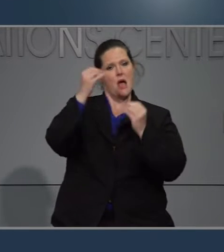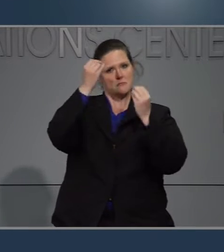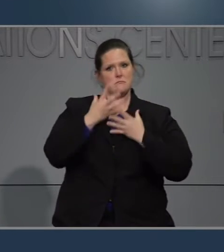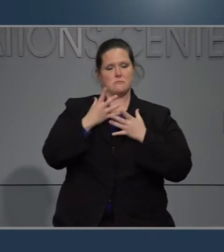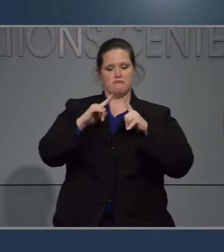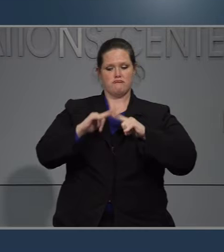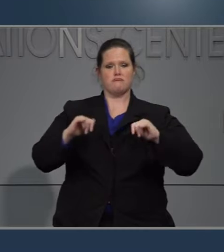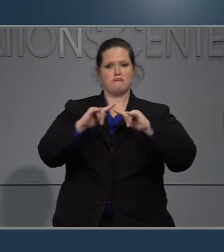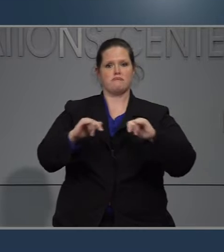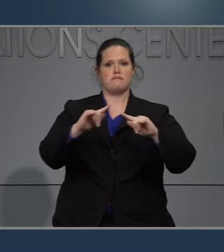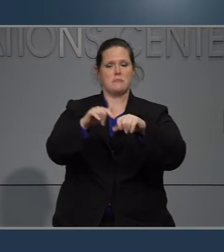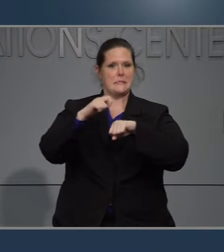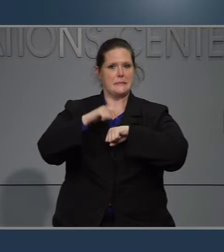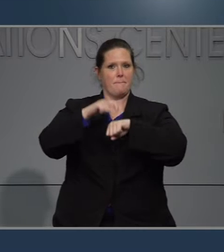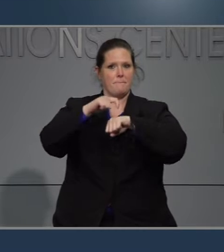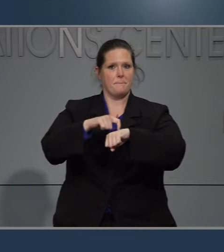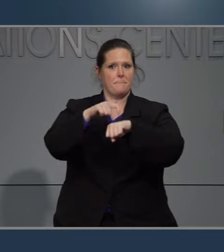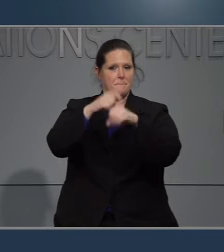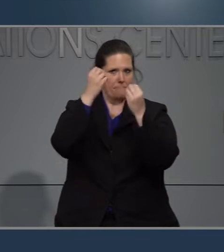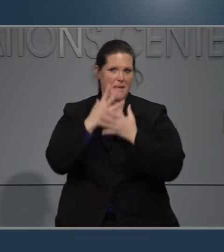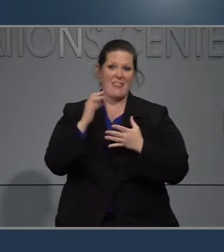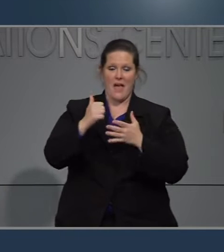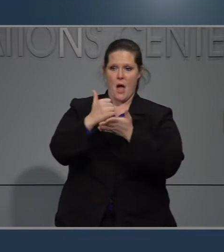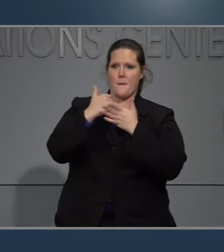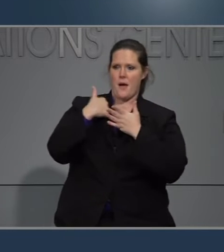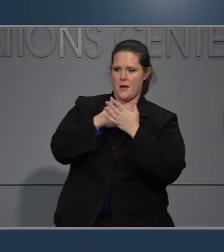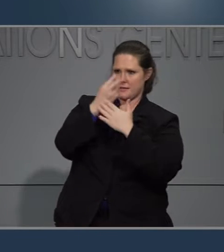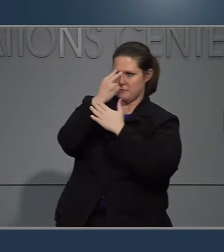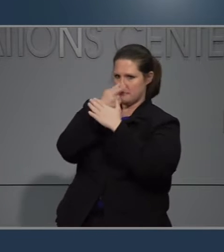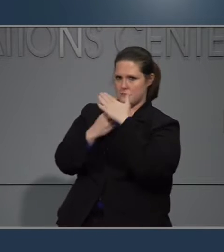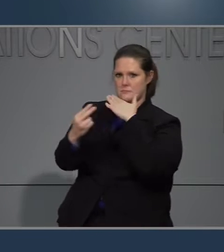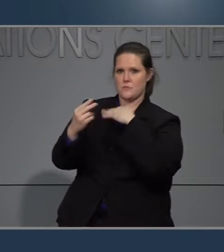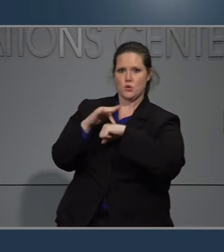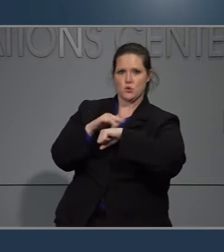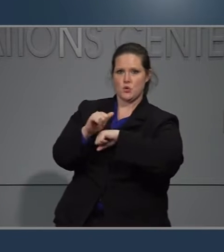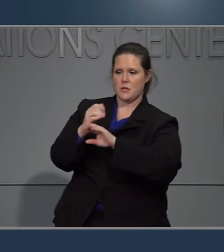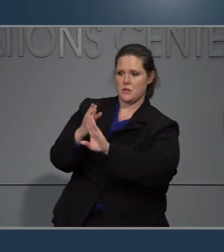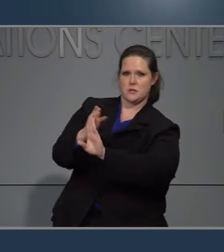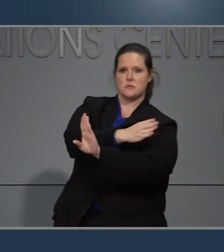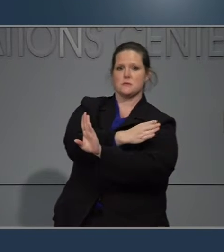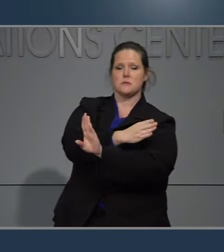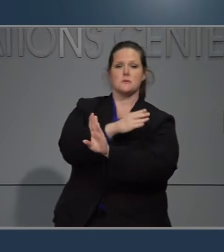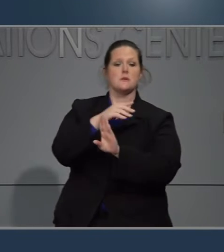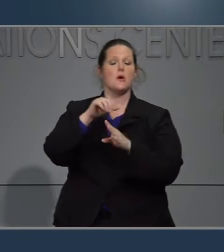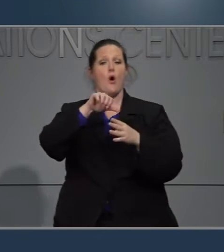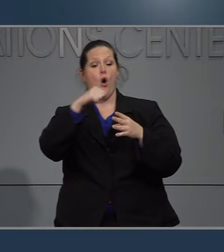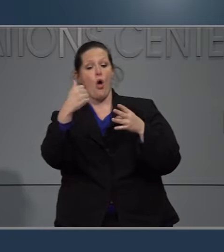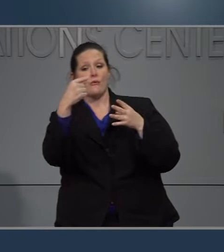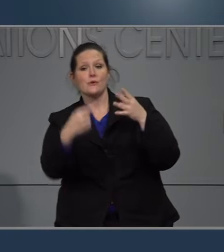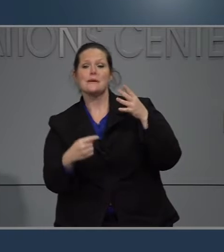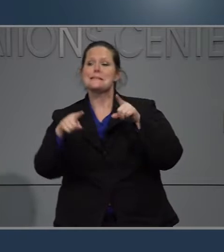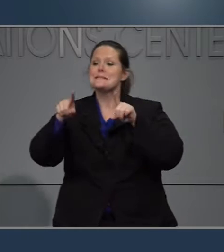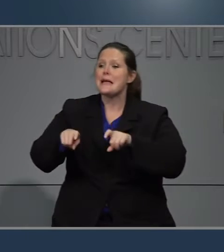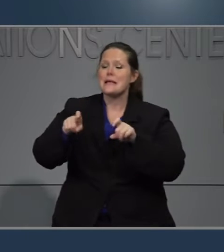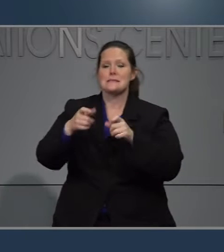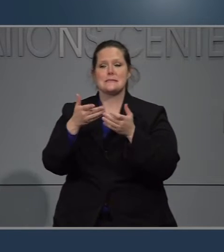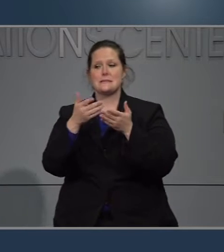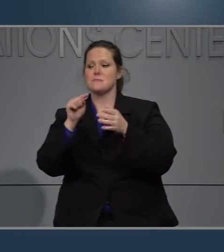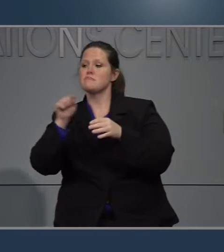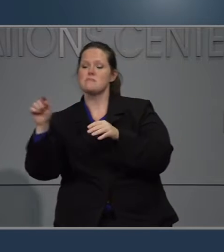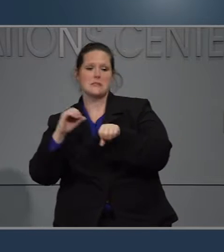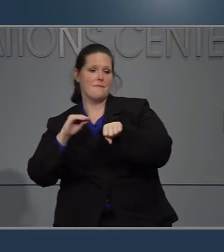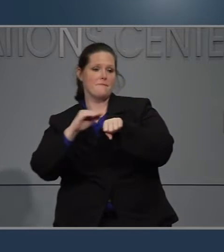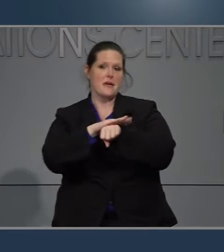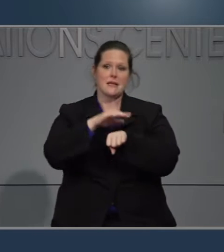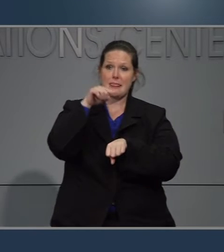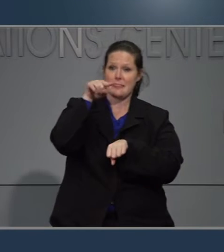más temprana. Y esta métrica no se ve afectada por las tasas de pruebas o otros factores. Entonces miramos a esta línea amarilla y podemos